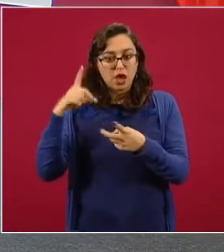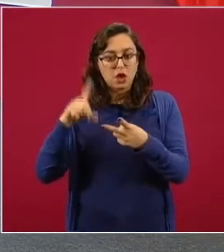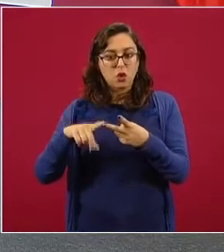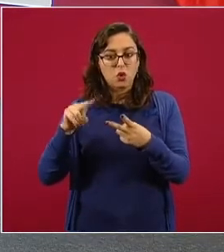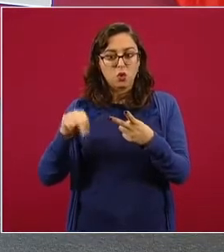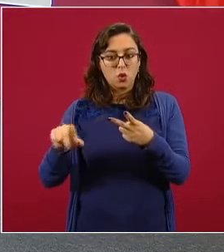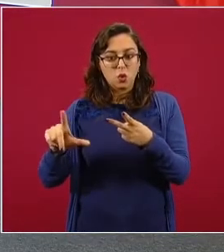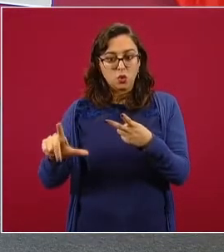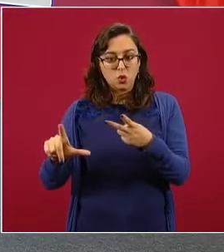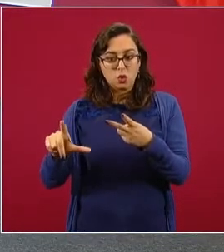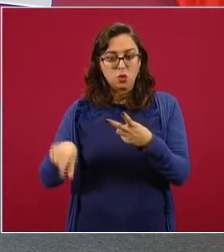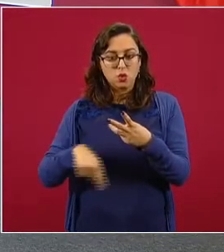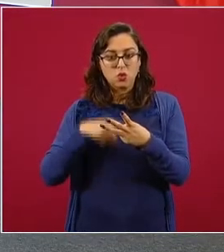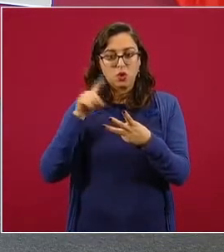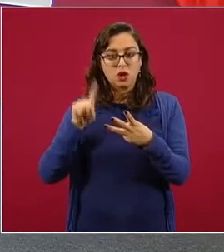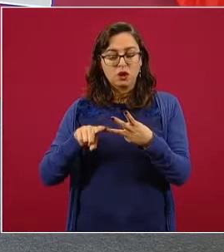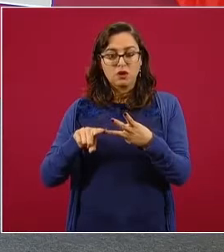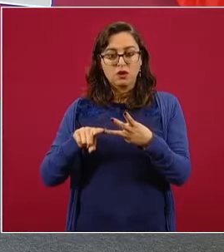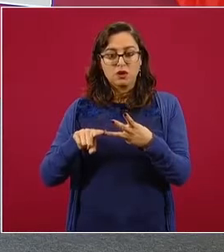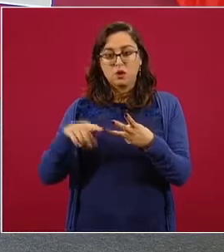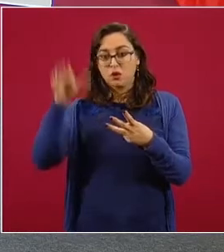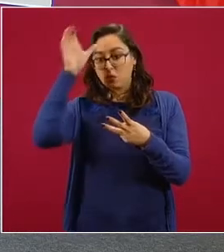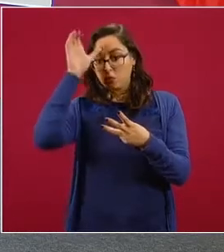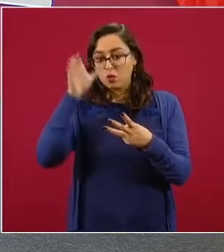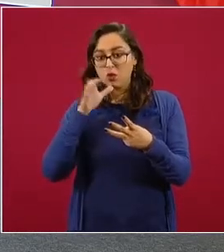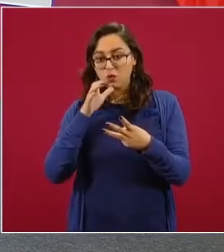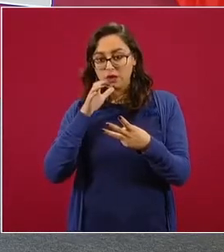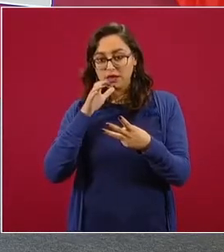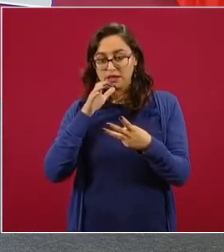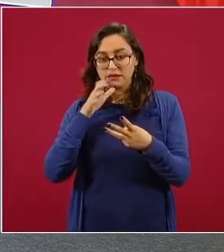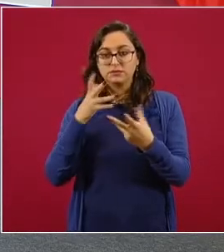Nuevo León y Coahuila.